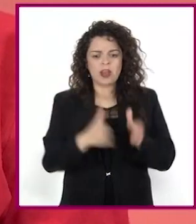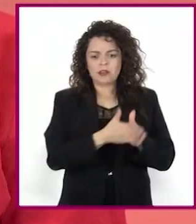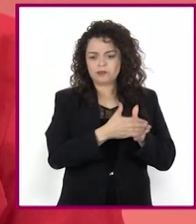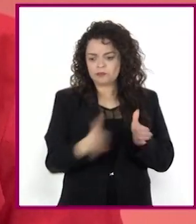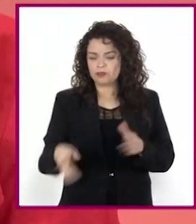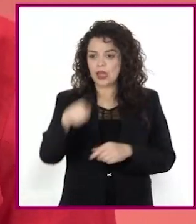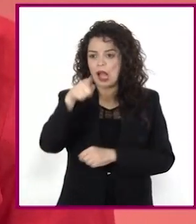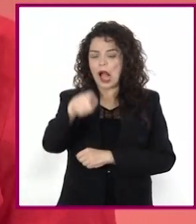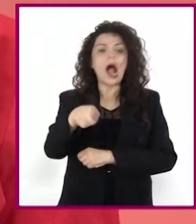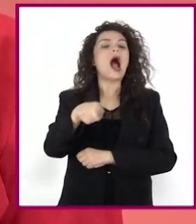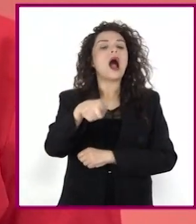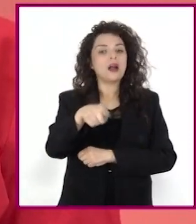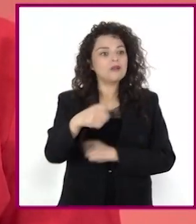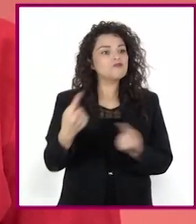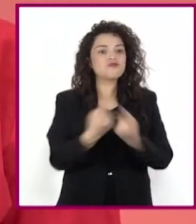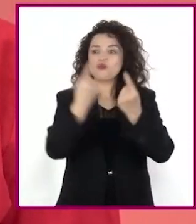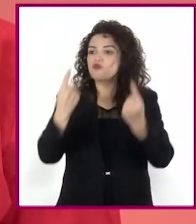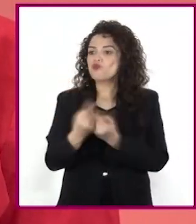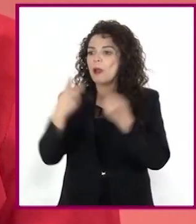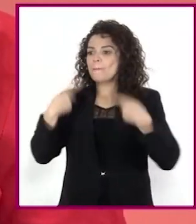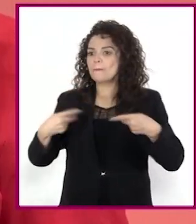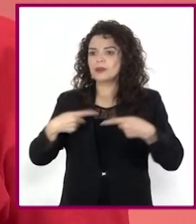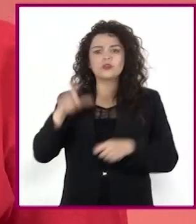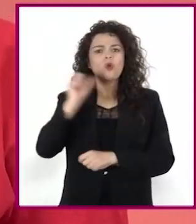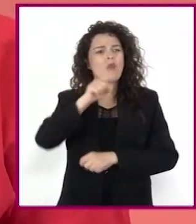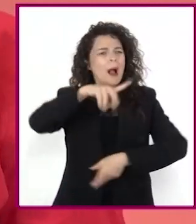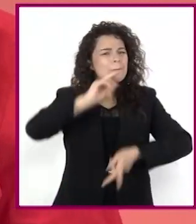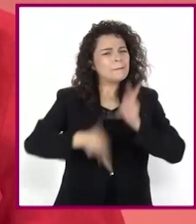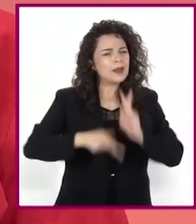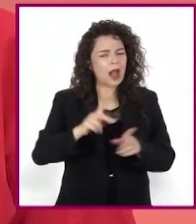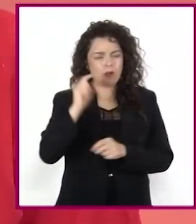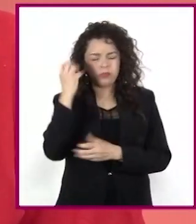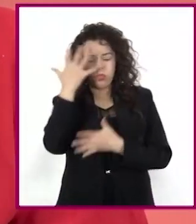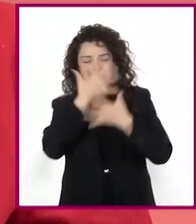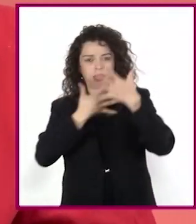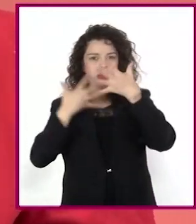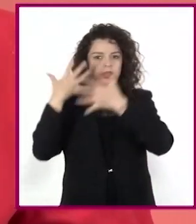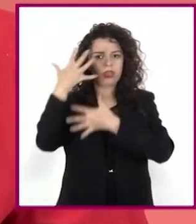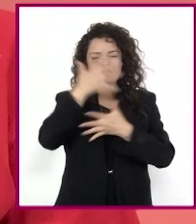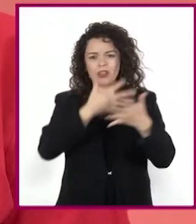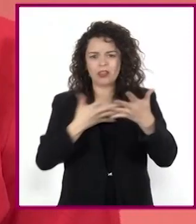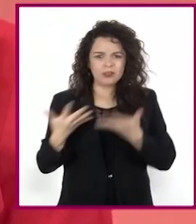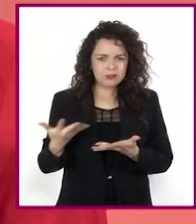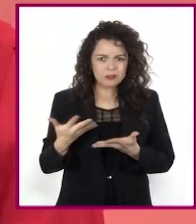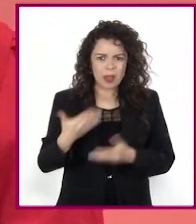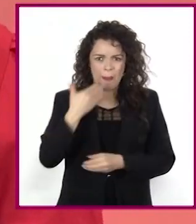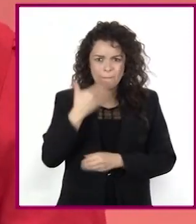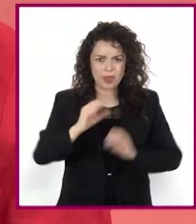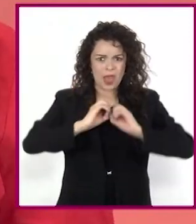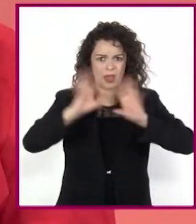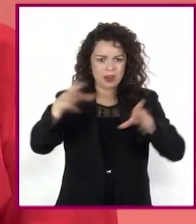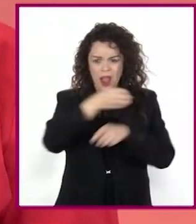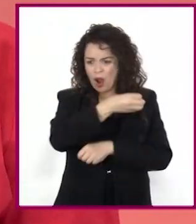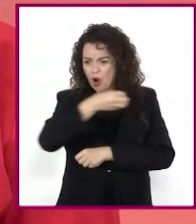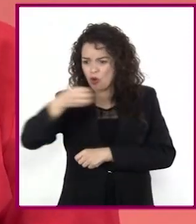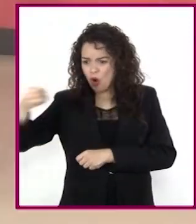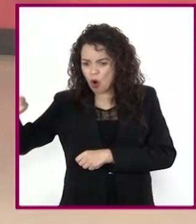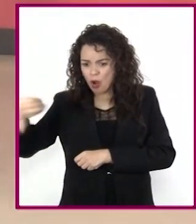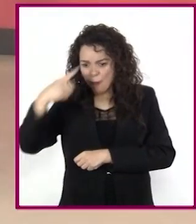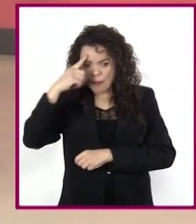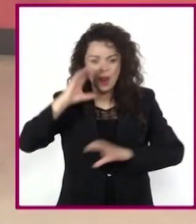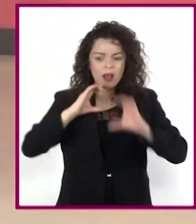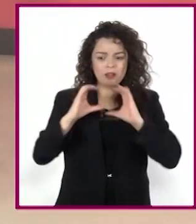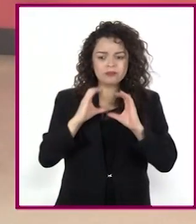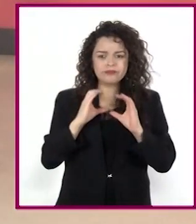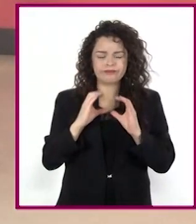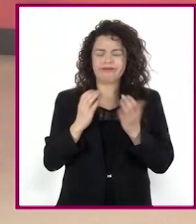con personas que al hablar enredan las palabras, tergiversan las frases y no logran expresar con claridad el mensaje que desean comunicar.